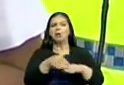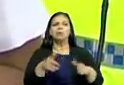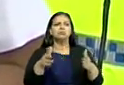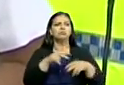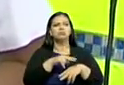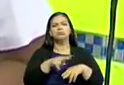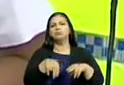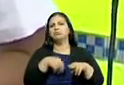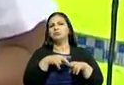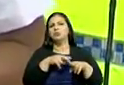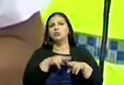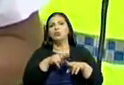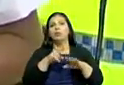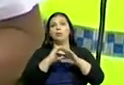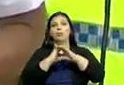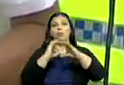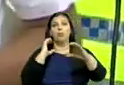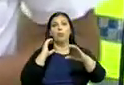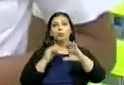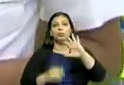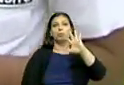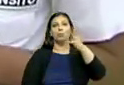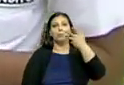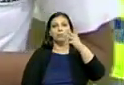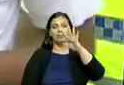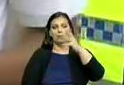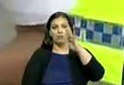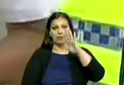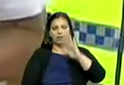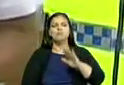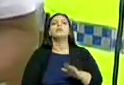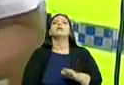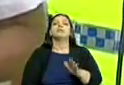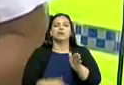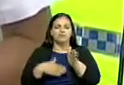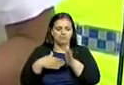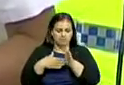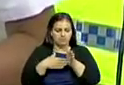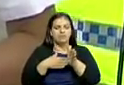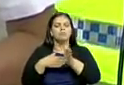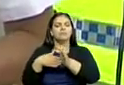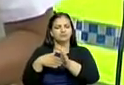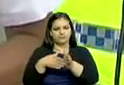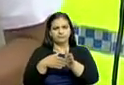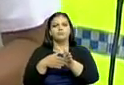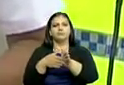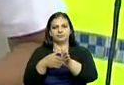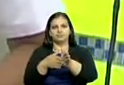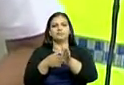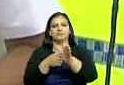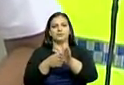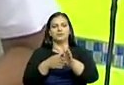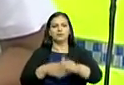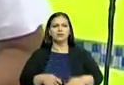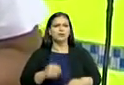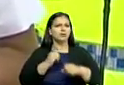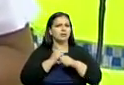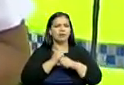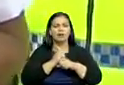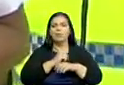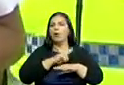aquí voy a escribir pero lo importante que la metrovía con sus alimentadores están dando el servicio normalmente